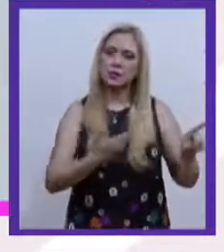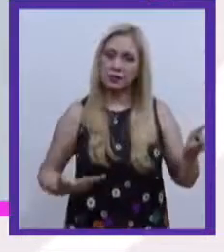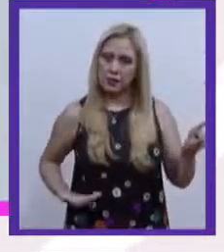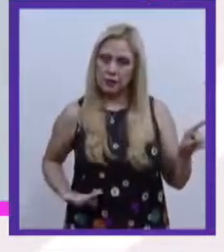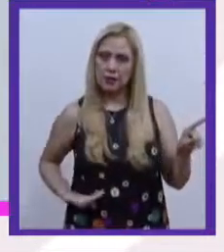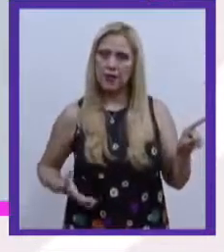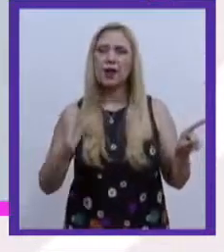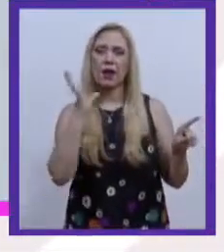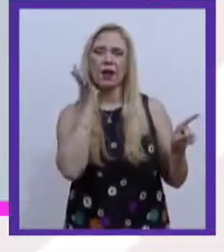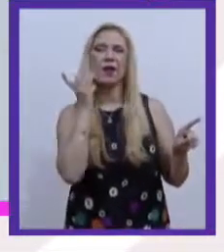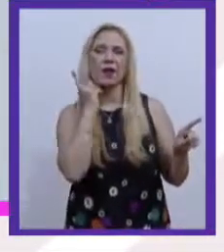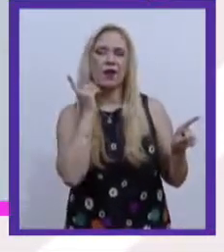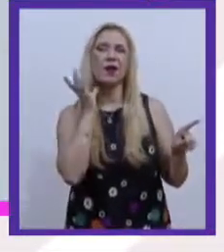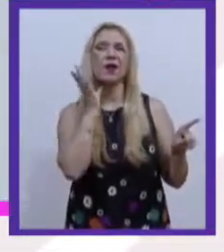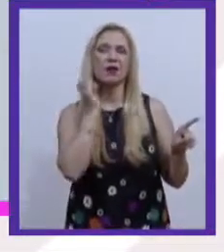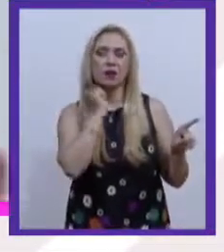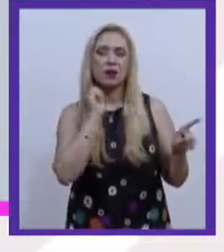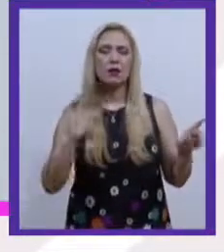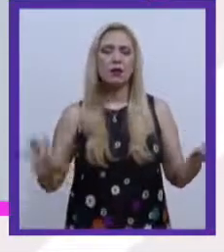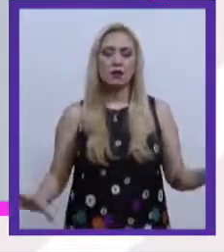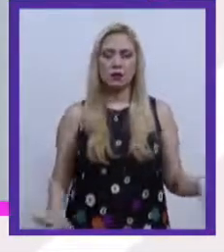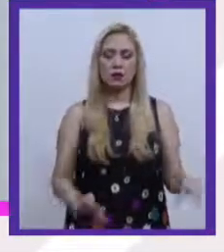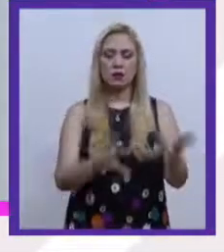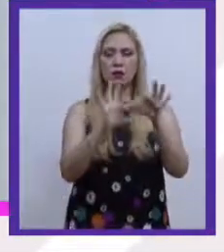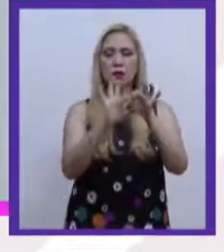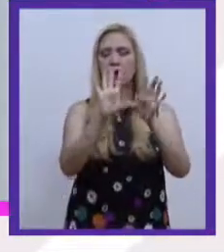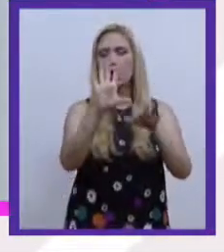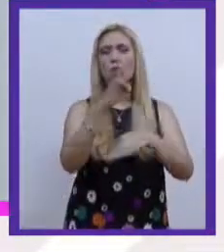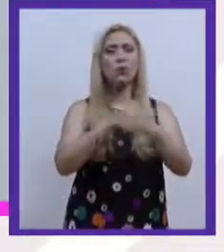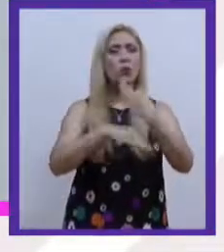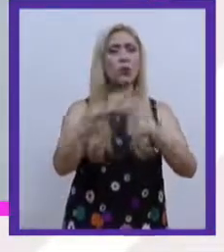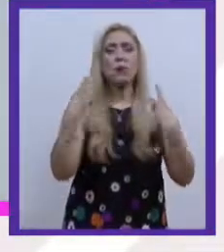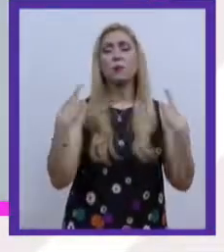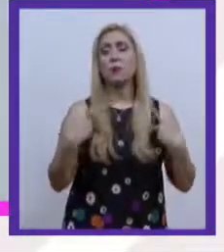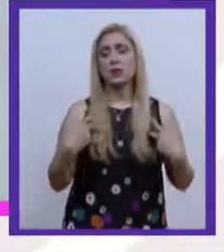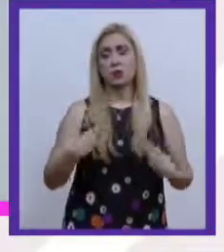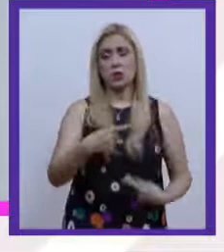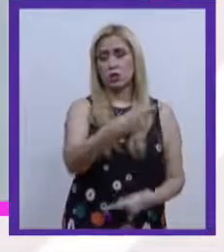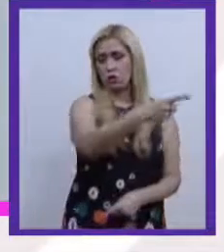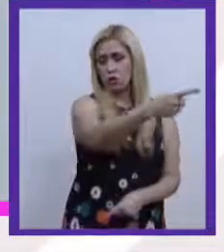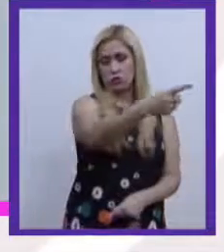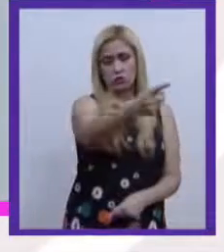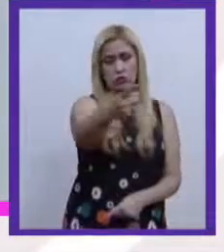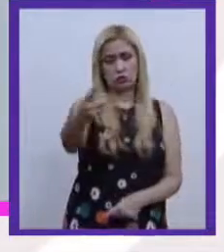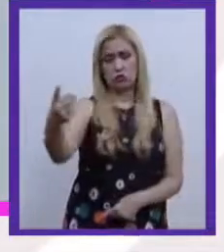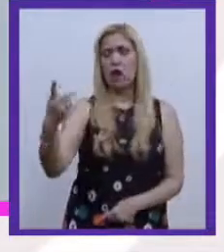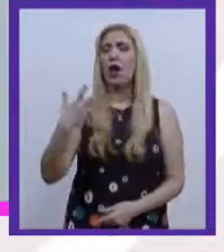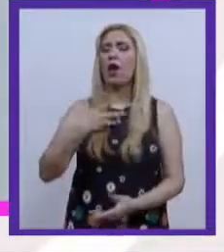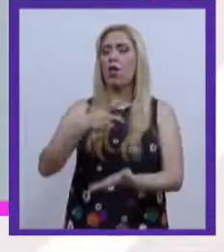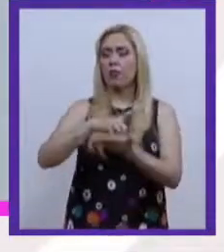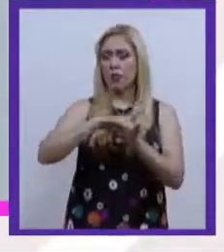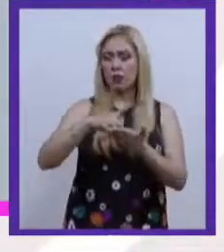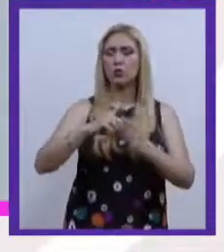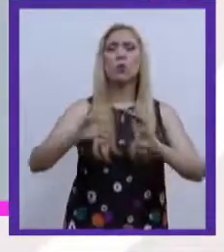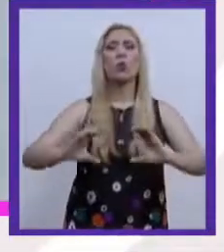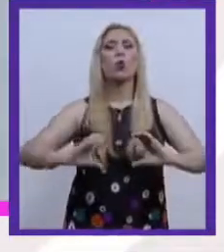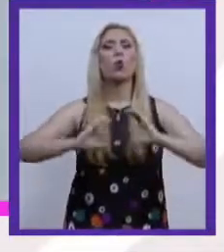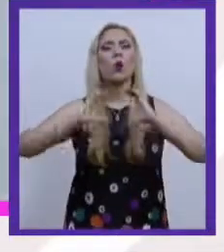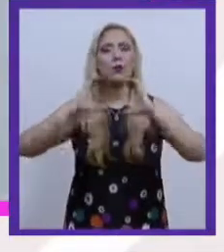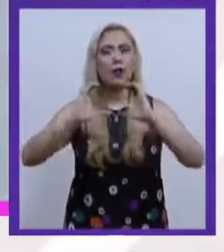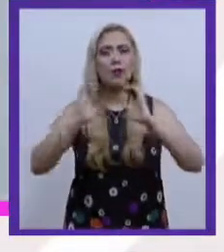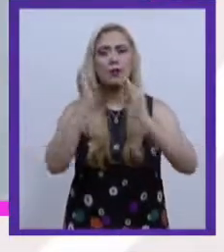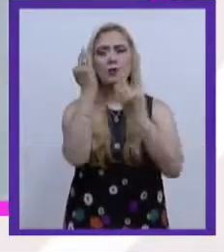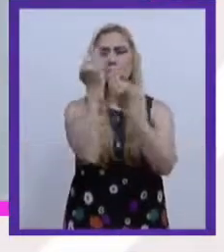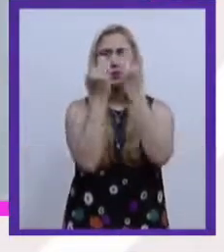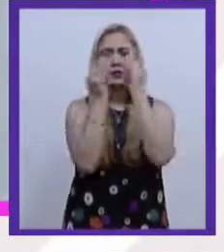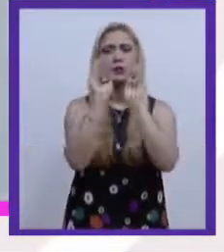Marta, la reforma constitucional dice, toda persona tiene derecho al cuidado digno que sustente su vida y le otorgue